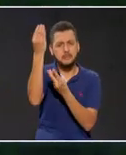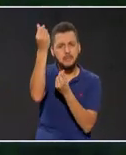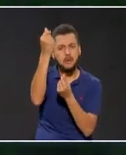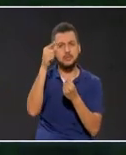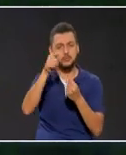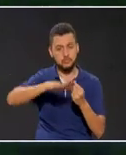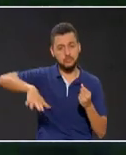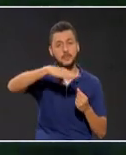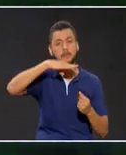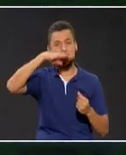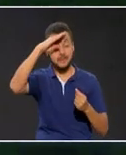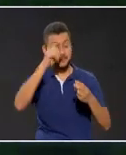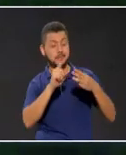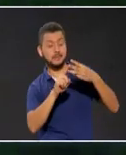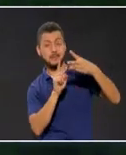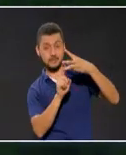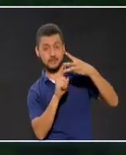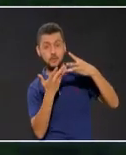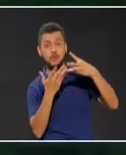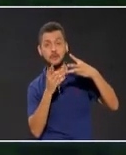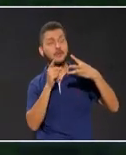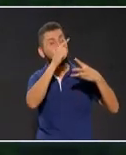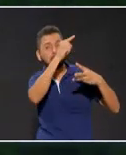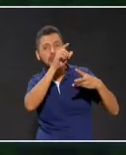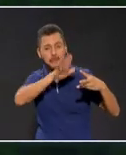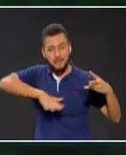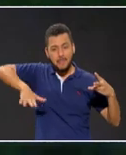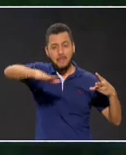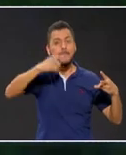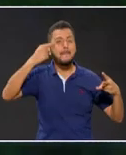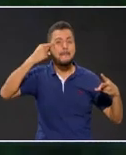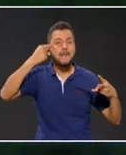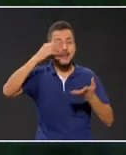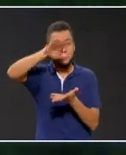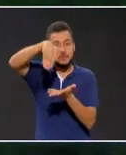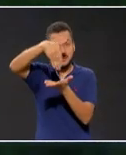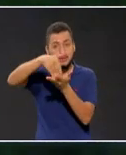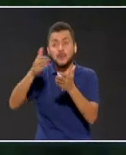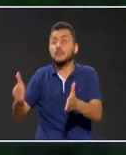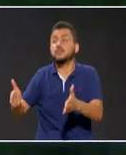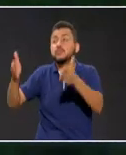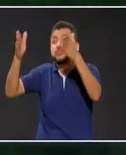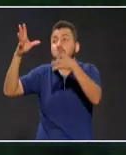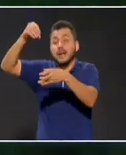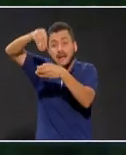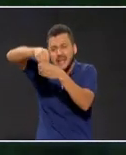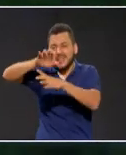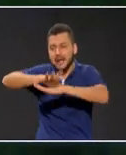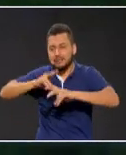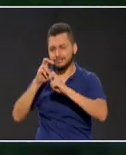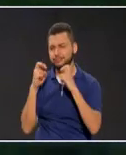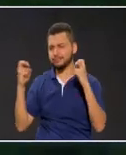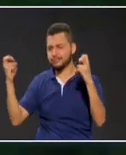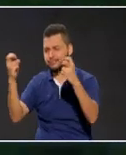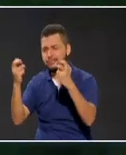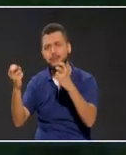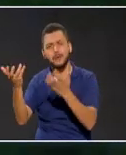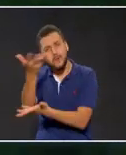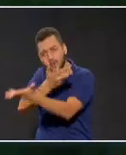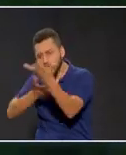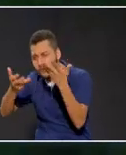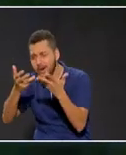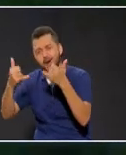último el espacio que nos comprometemos en Prado Centro, un punto de encuentro para adulto mayor para que compartan saberes, se capaciten, tengan